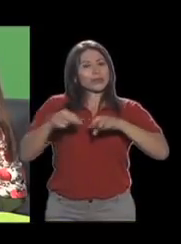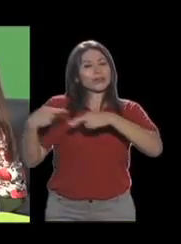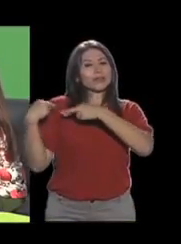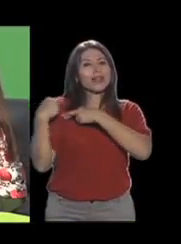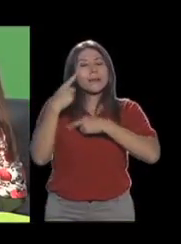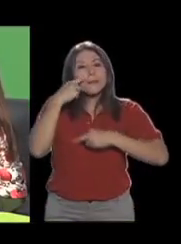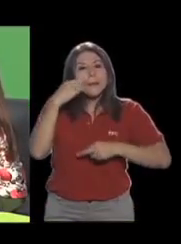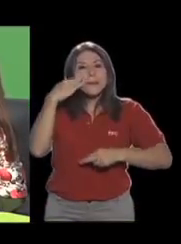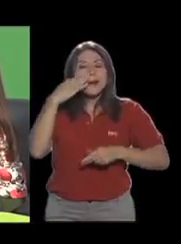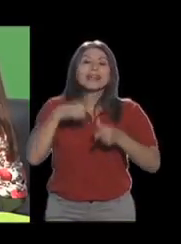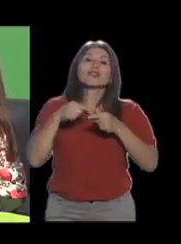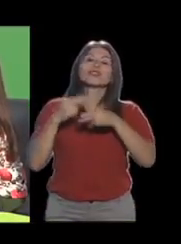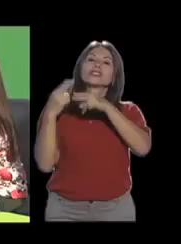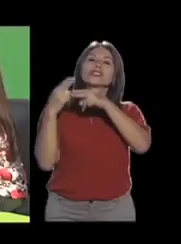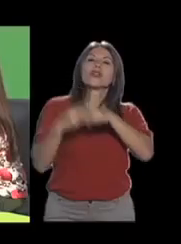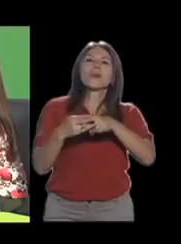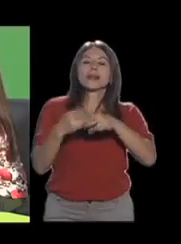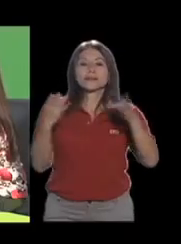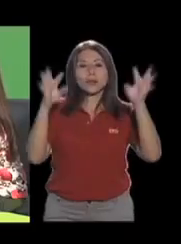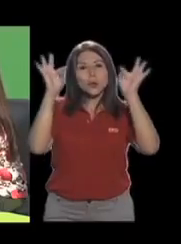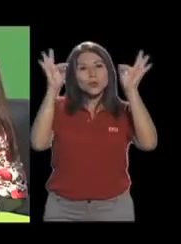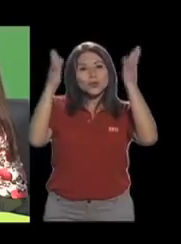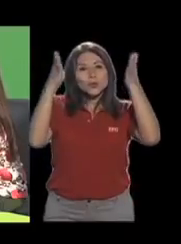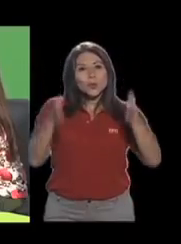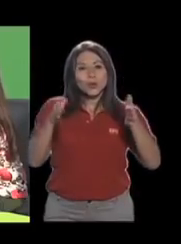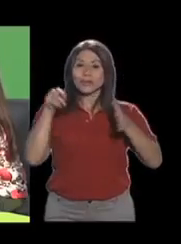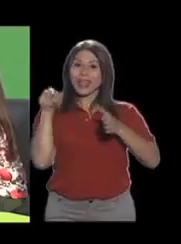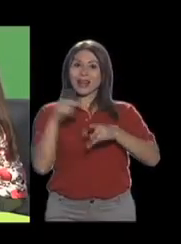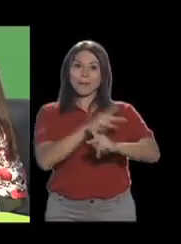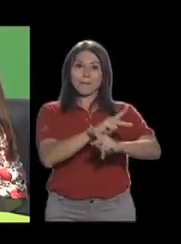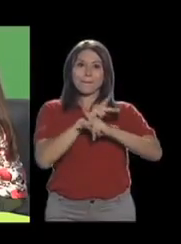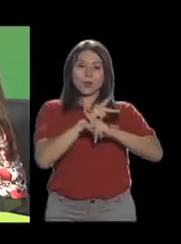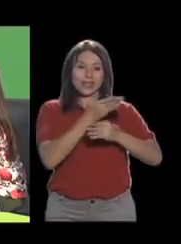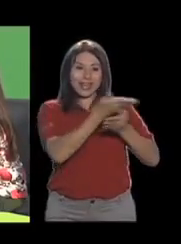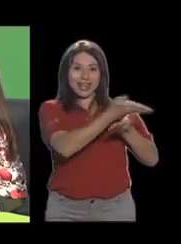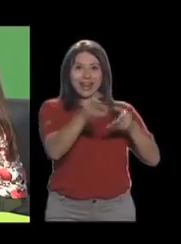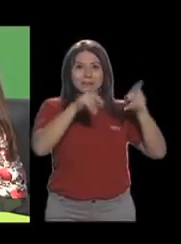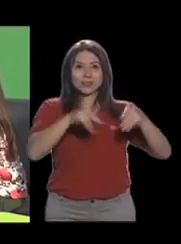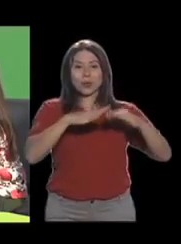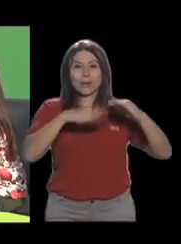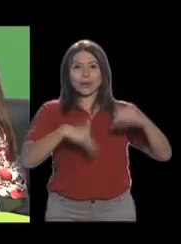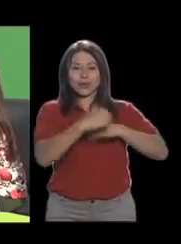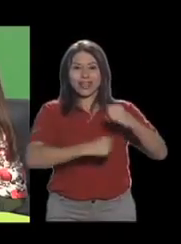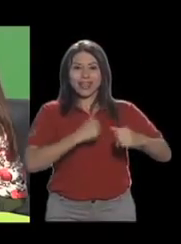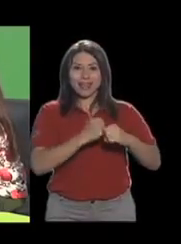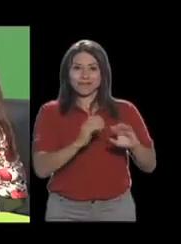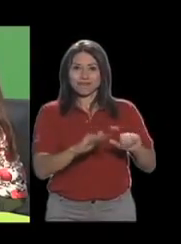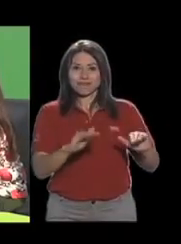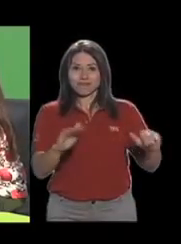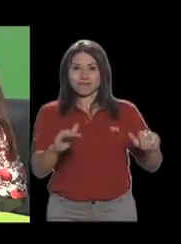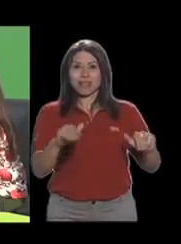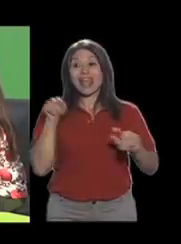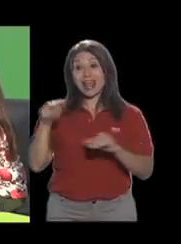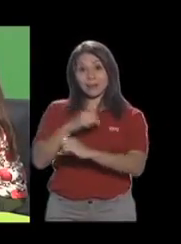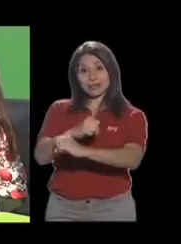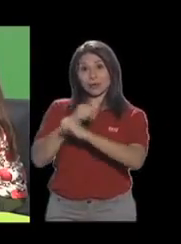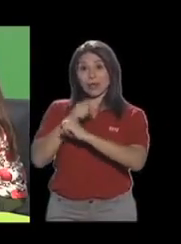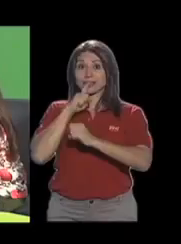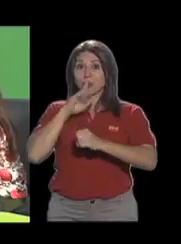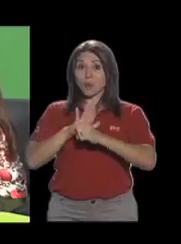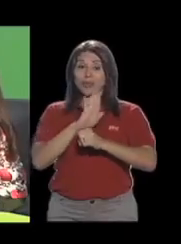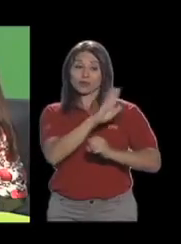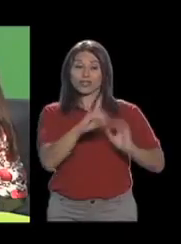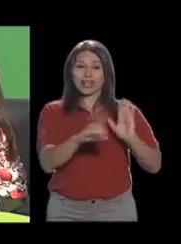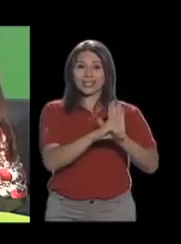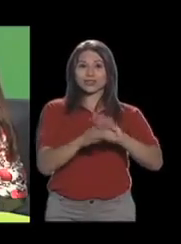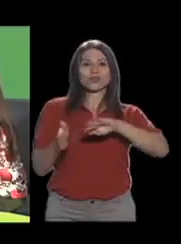nombrar un tutor, que va a ser una especie de protector de la persona menor de edad, ¿verdad?, y que se va a garantizar que se cumplan sus derechos. La